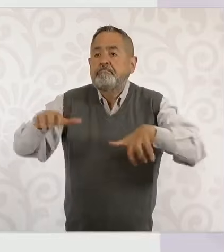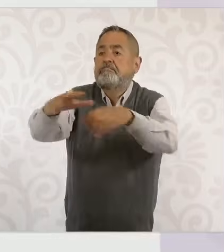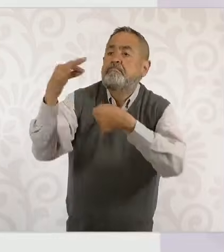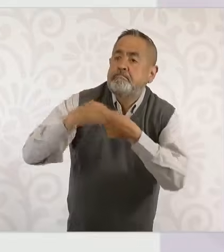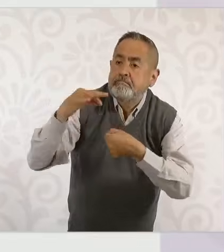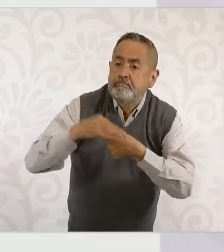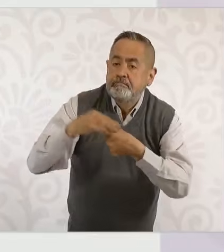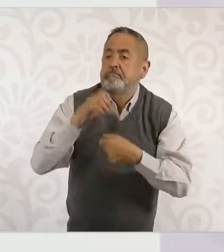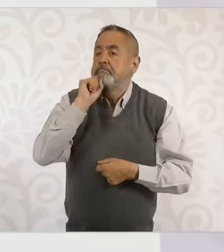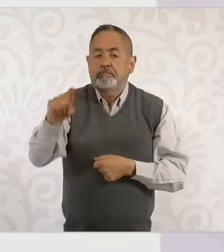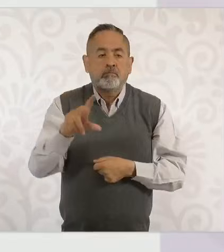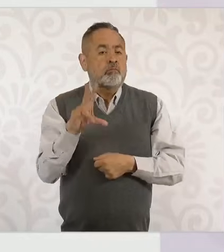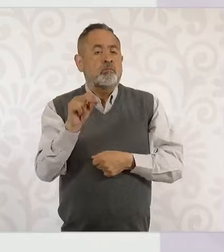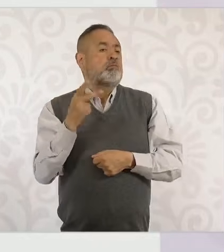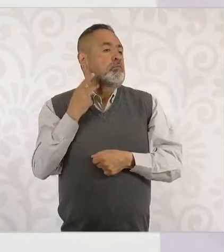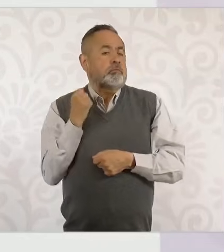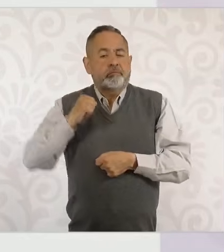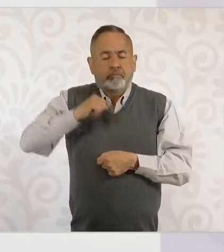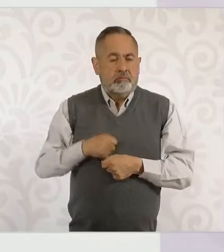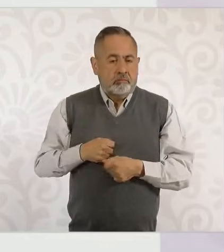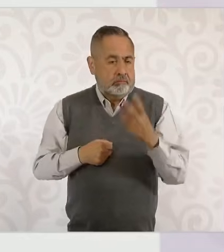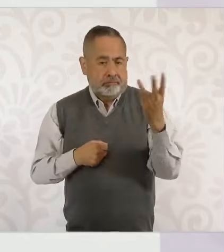Se mantiene la representación proporcional